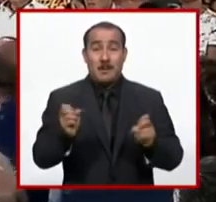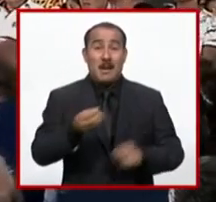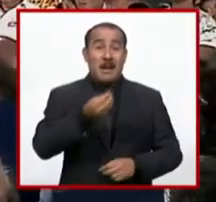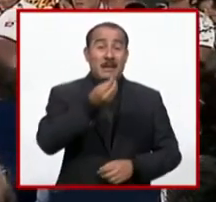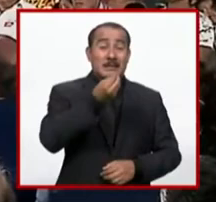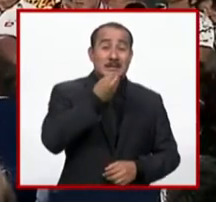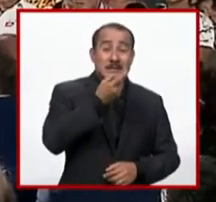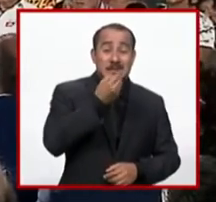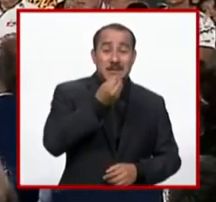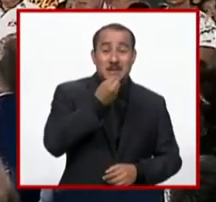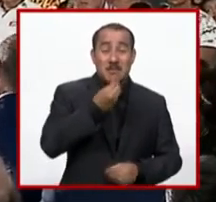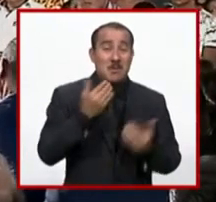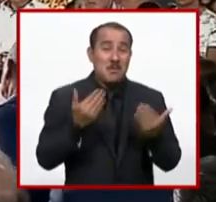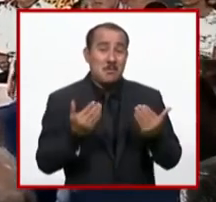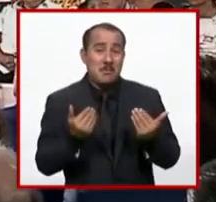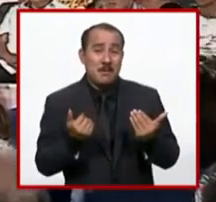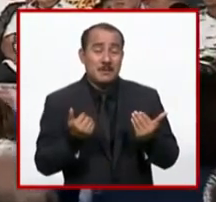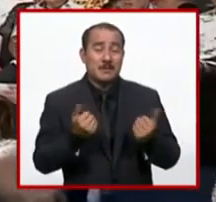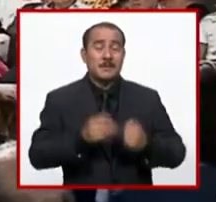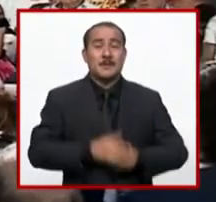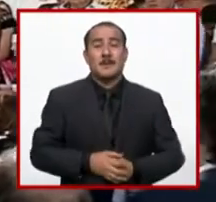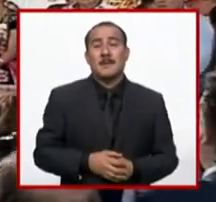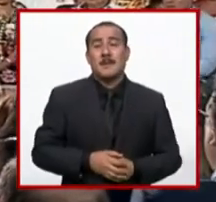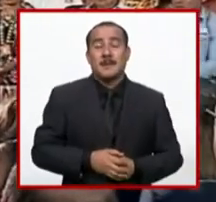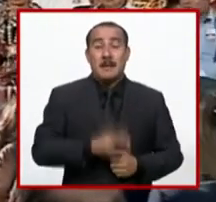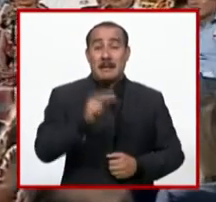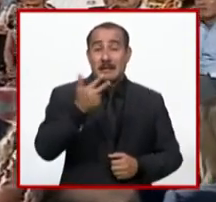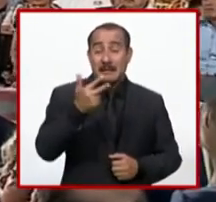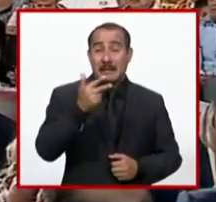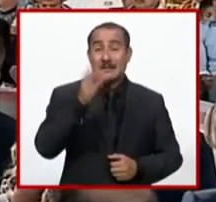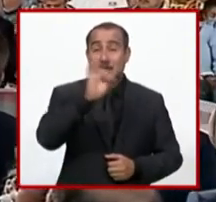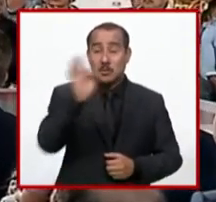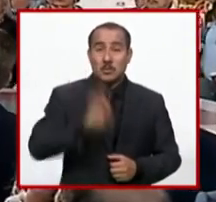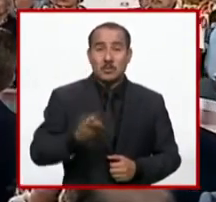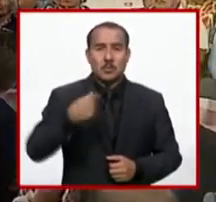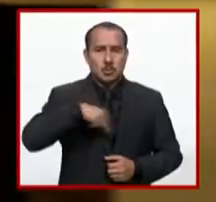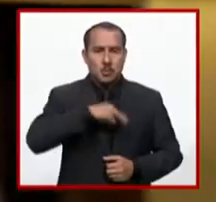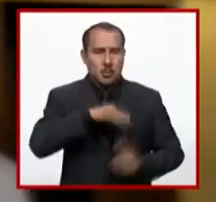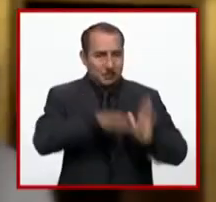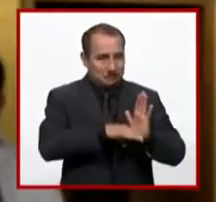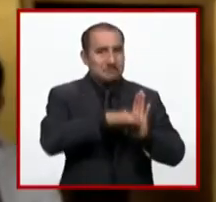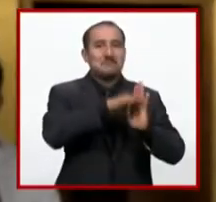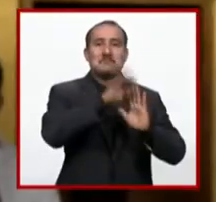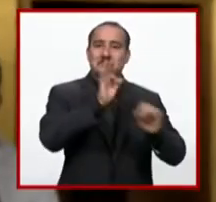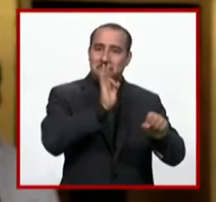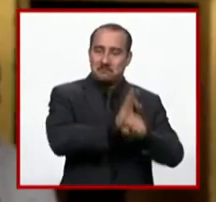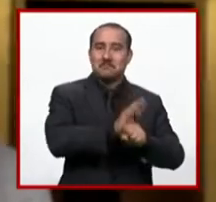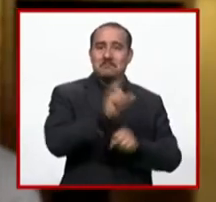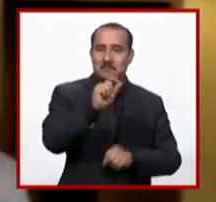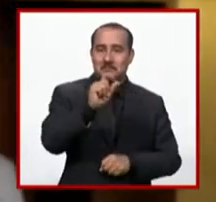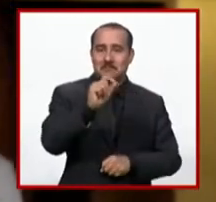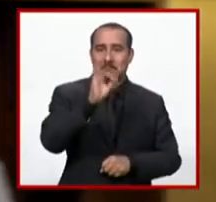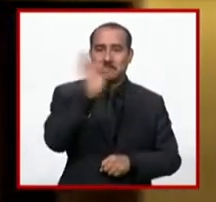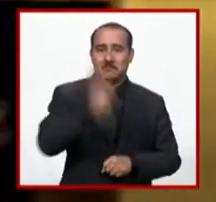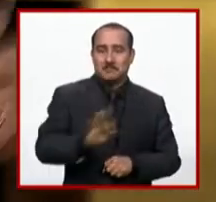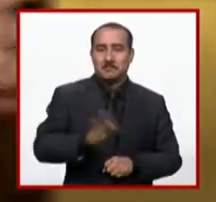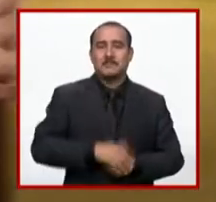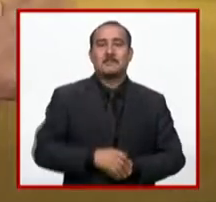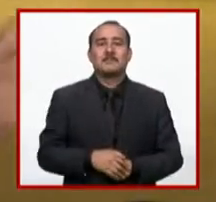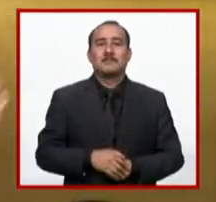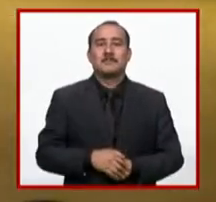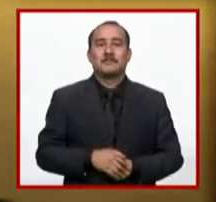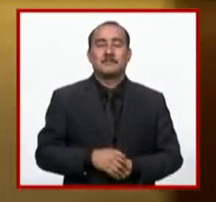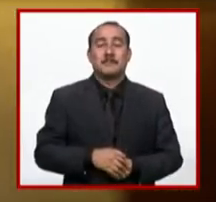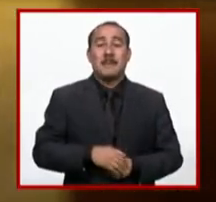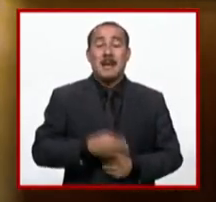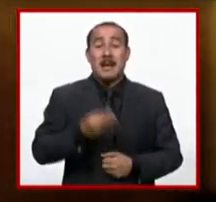crónica, el indicador nos pide 13% y hemos avanzado 20%. En el indicador de